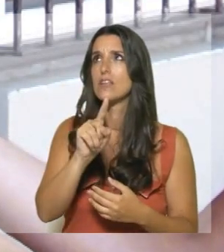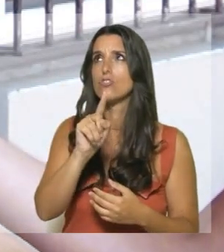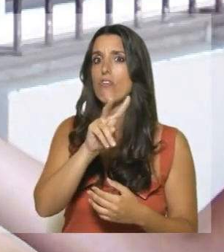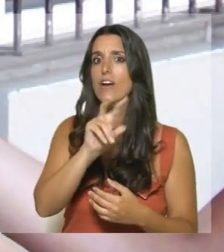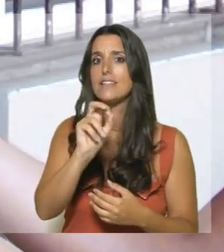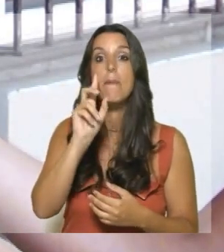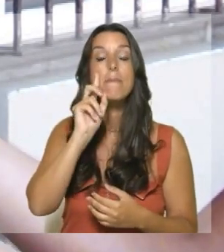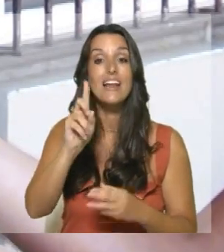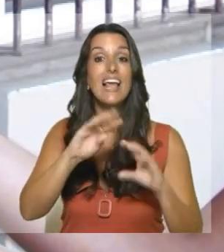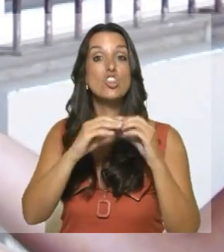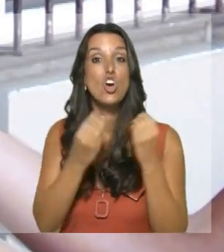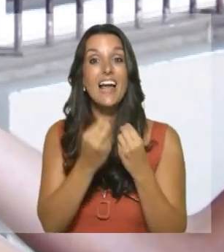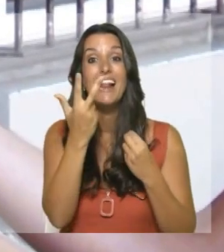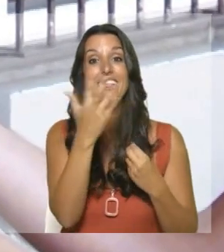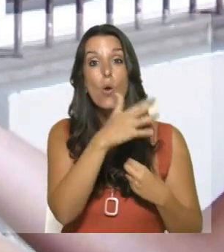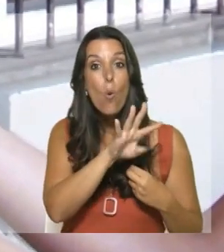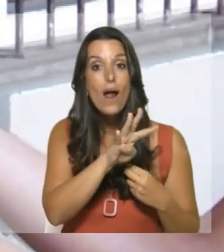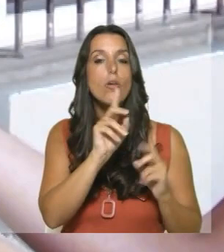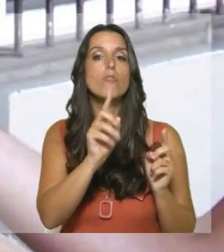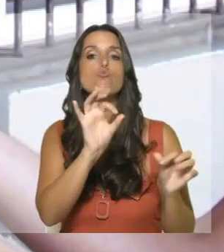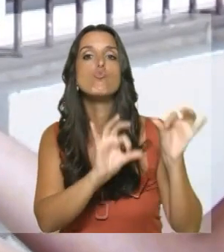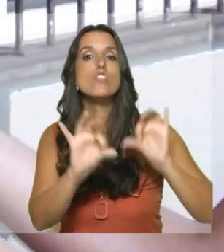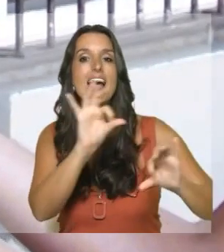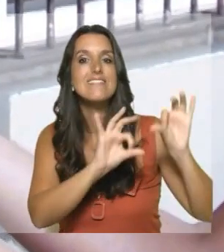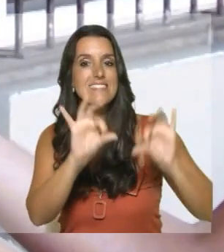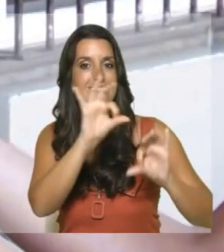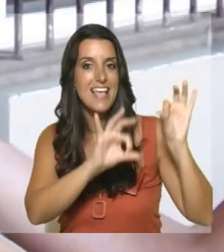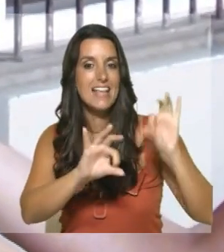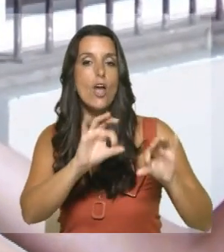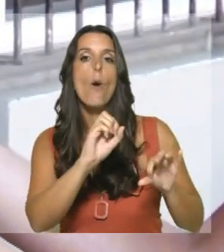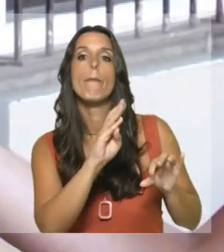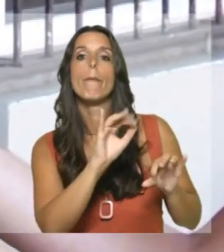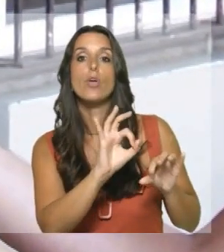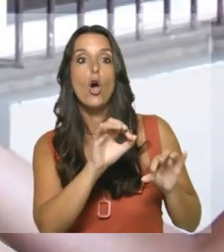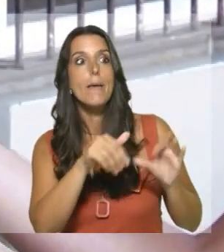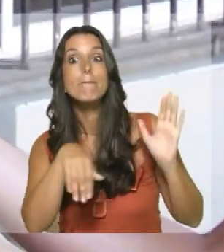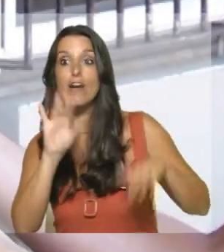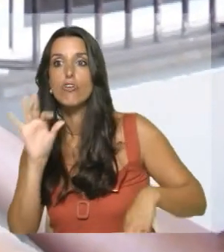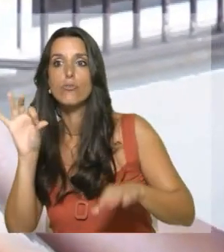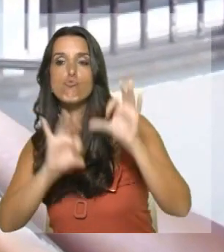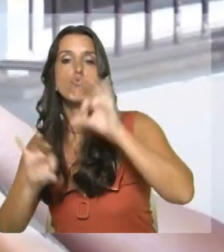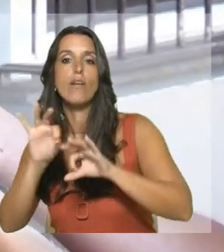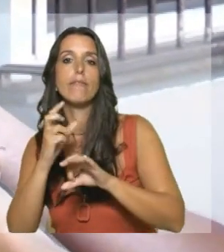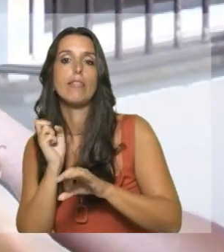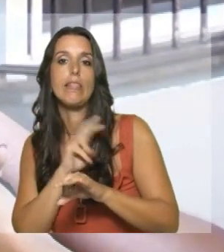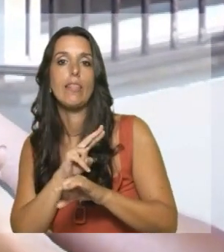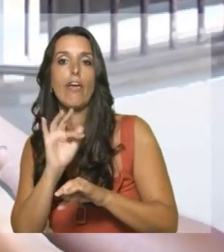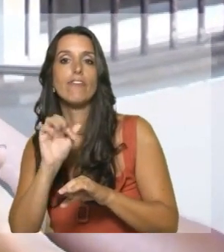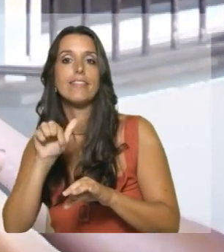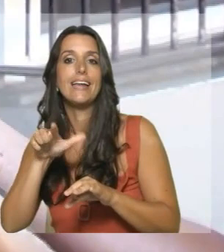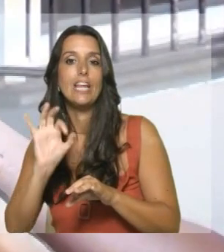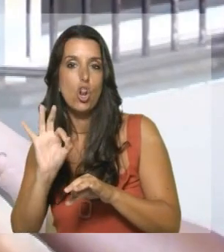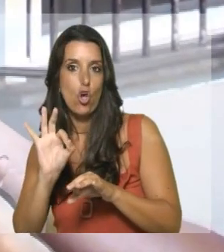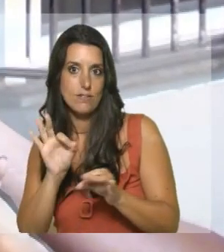cuales 3/4 partes son por opioides y la mayoría de estas son fentanilo. Esto está